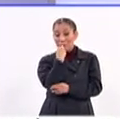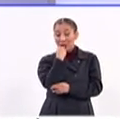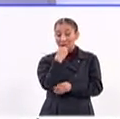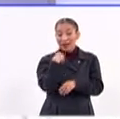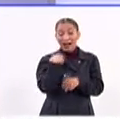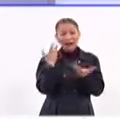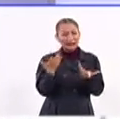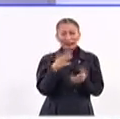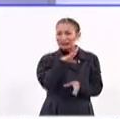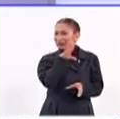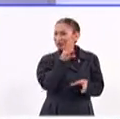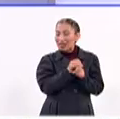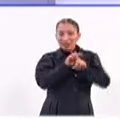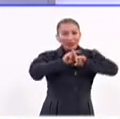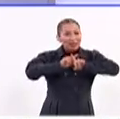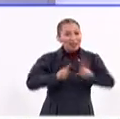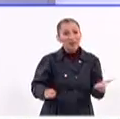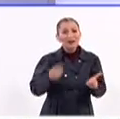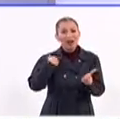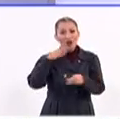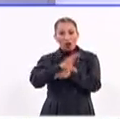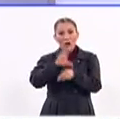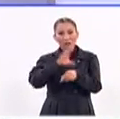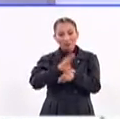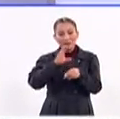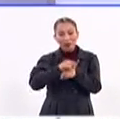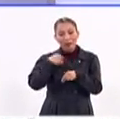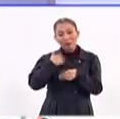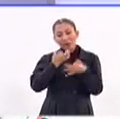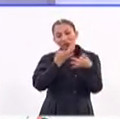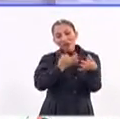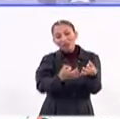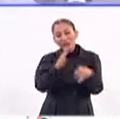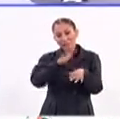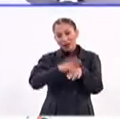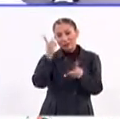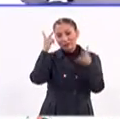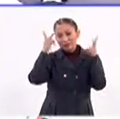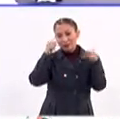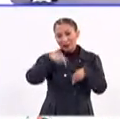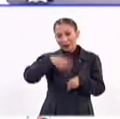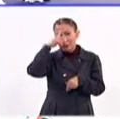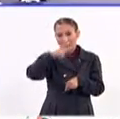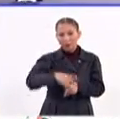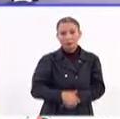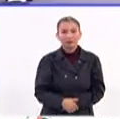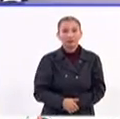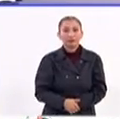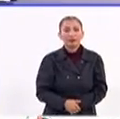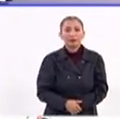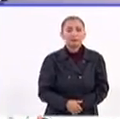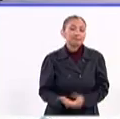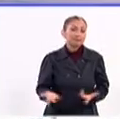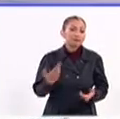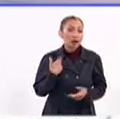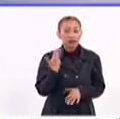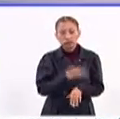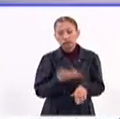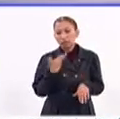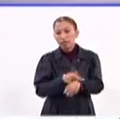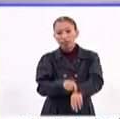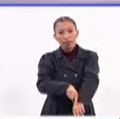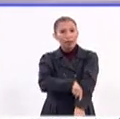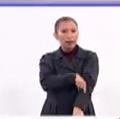comida, que es totalmente diferente a la de Colombia, fue la que me motivó más a venir acá al país. Claro. Y pues un proceso